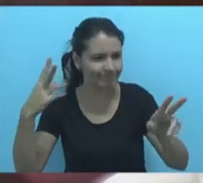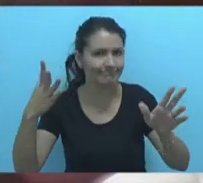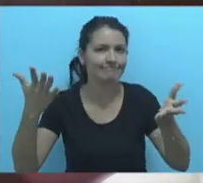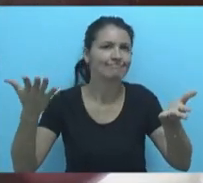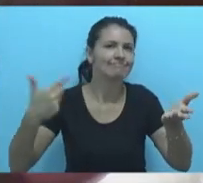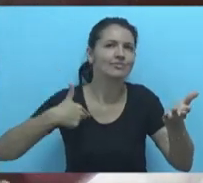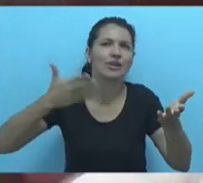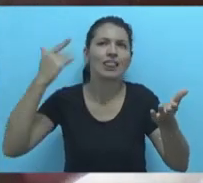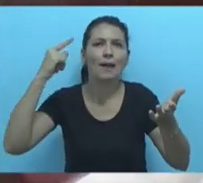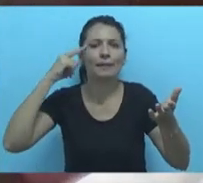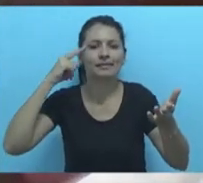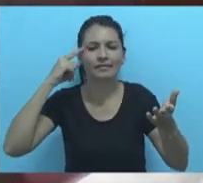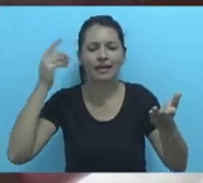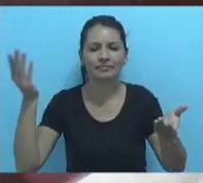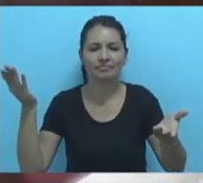pensé